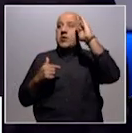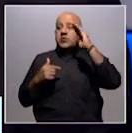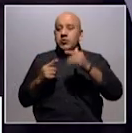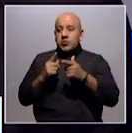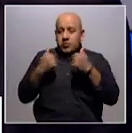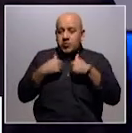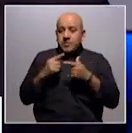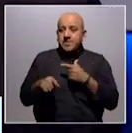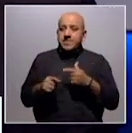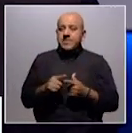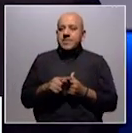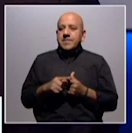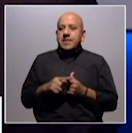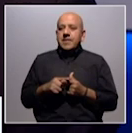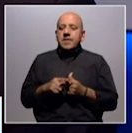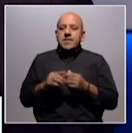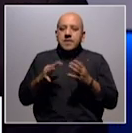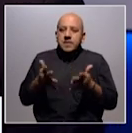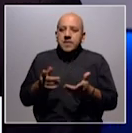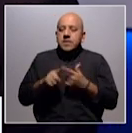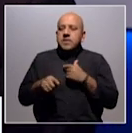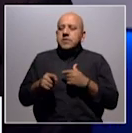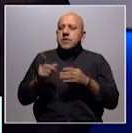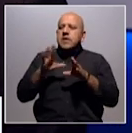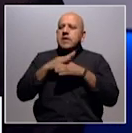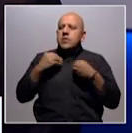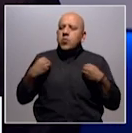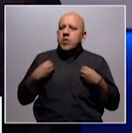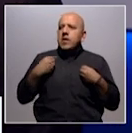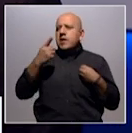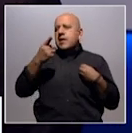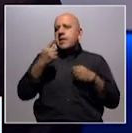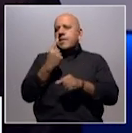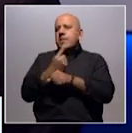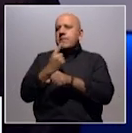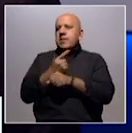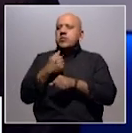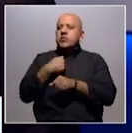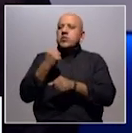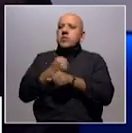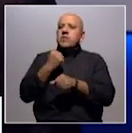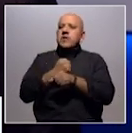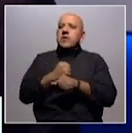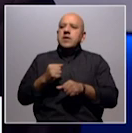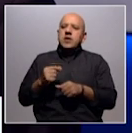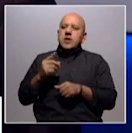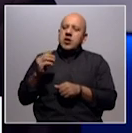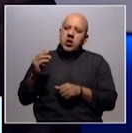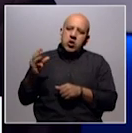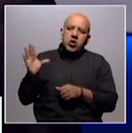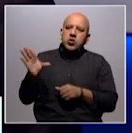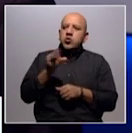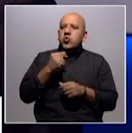evitar este y prácticamente salvo en la escuela primaria yo trabajé en todos los sectores de la